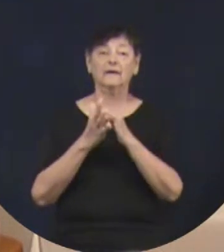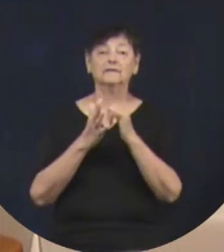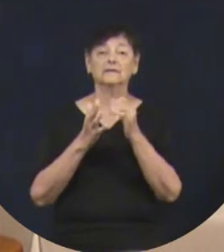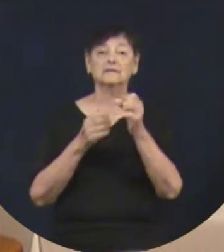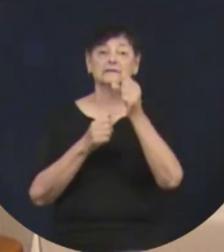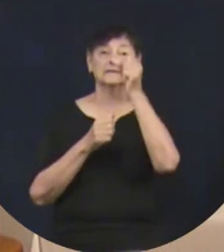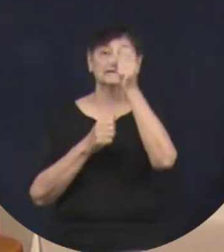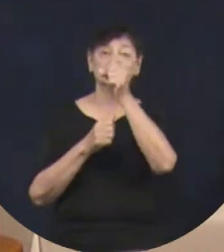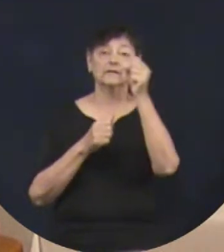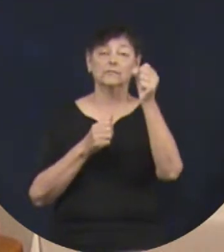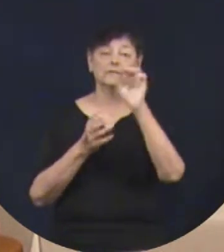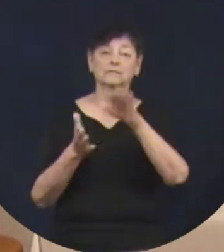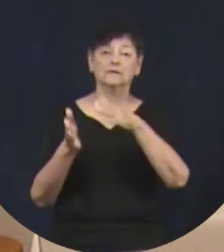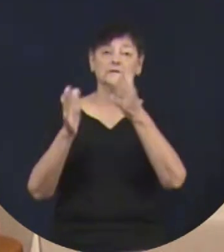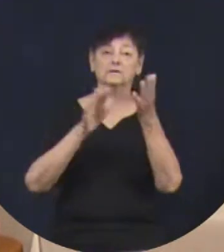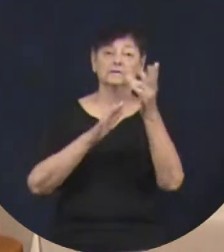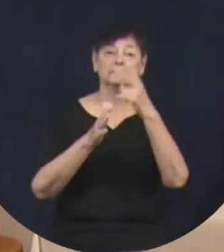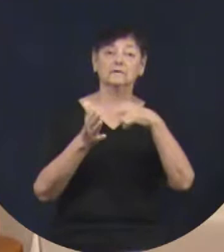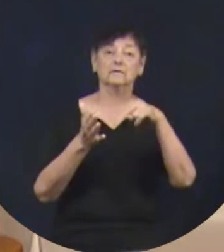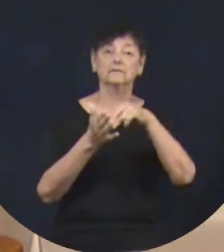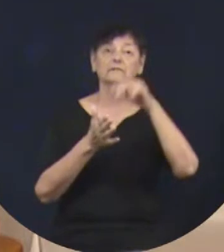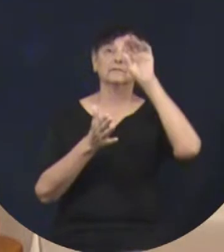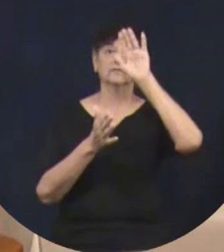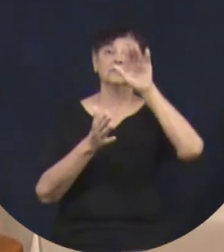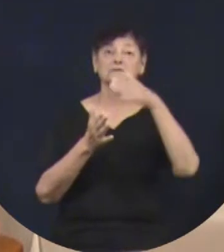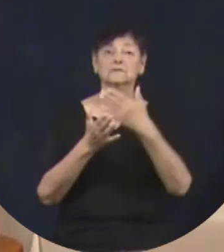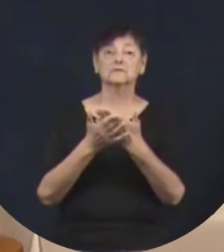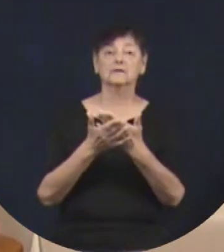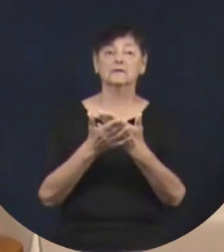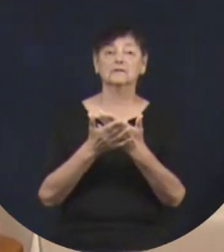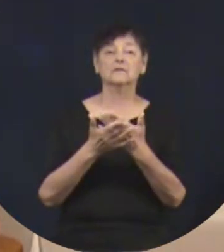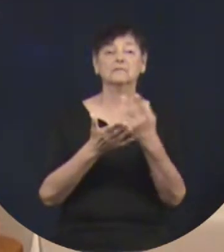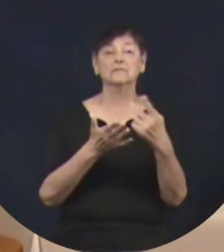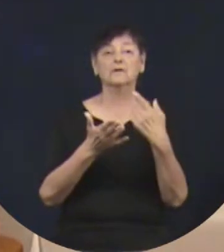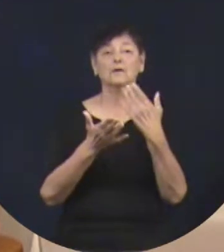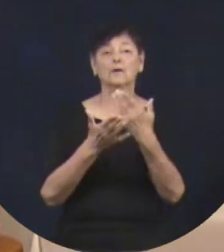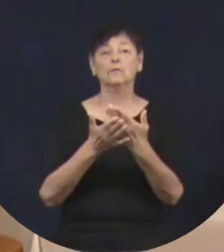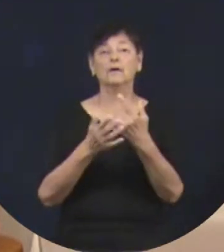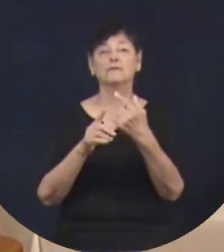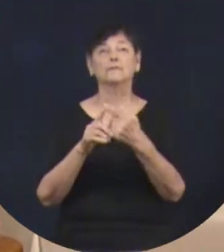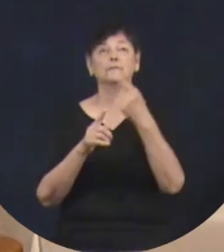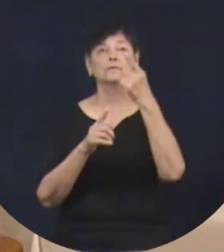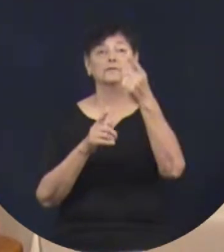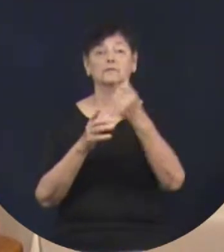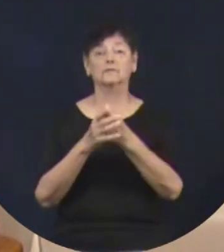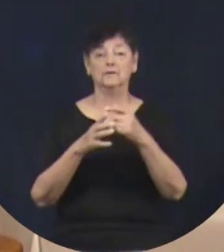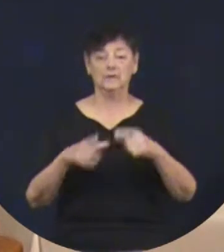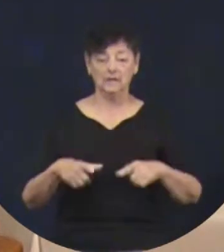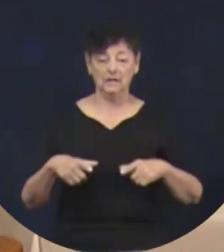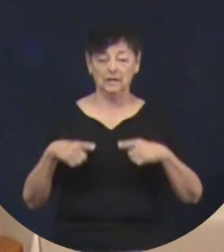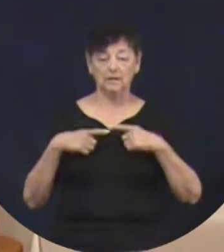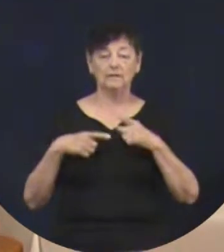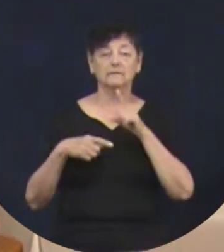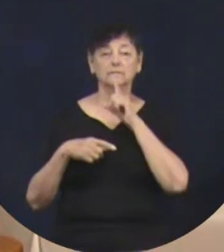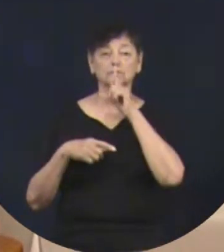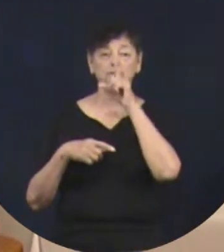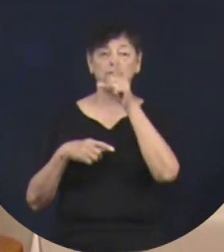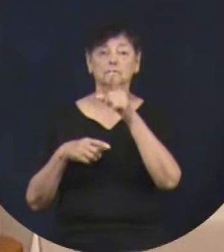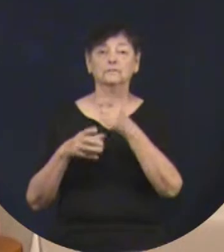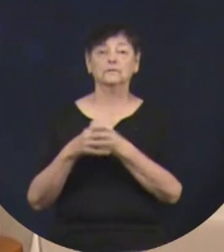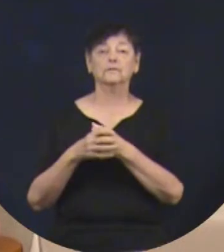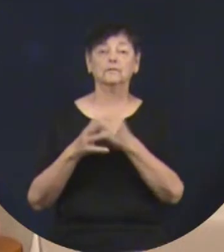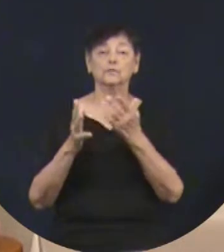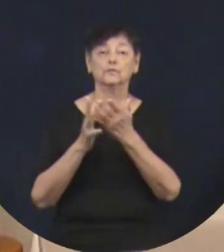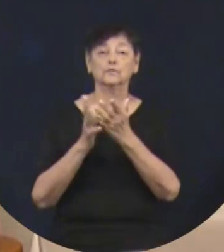sacramento de la muerte y resurrección de tu Hijo nos alcance de ti, la vida verdadera,